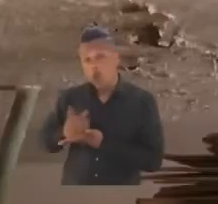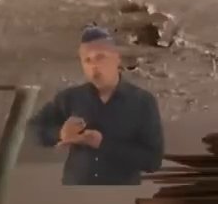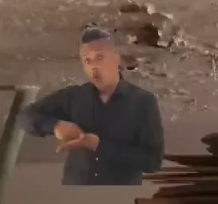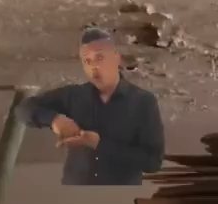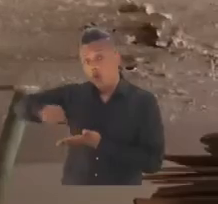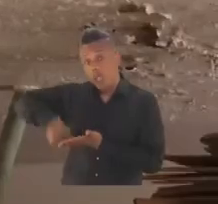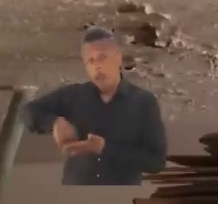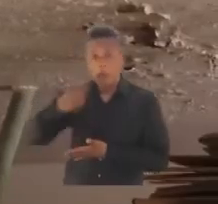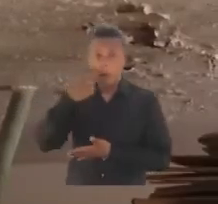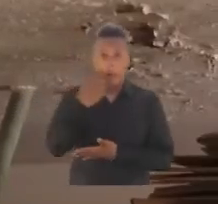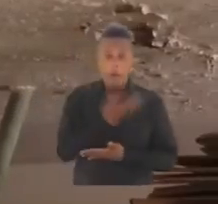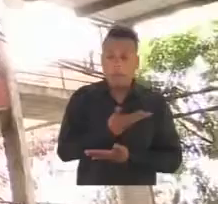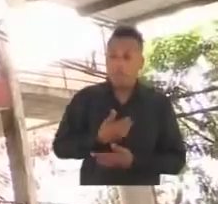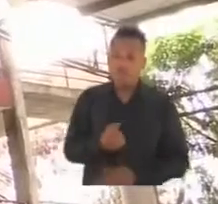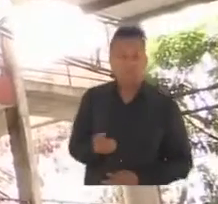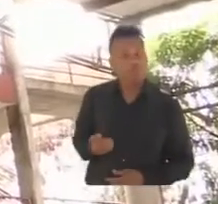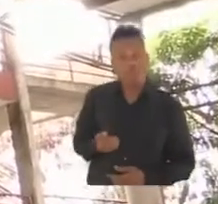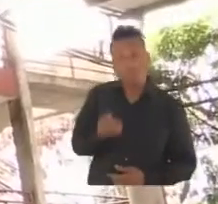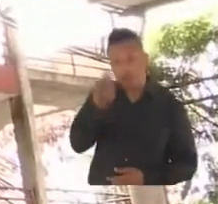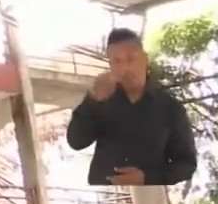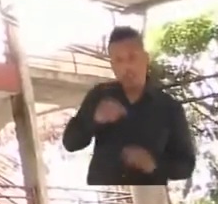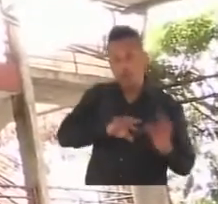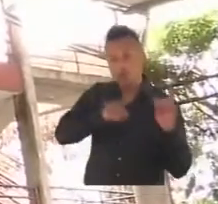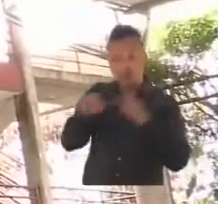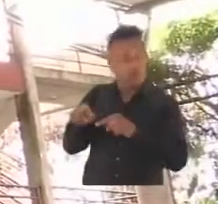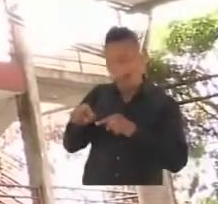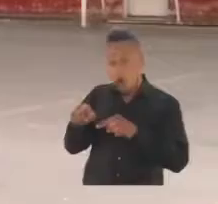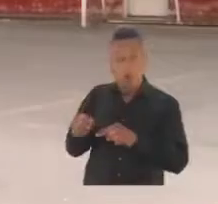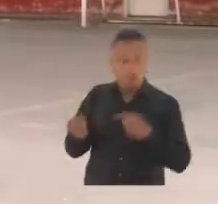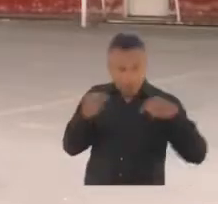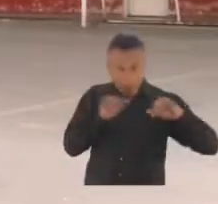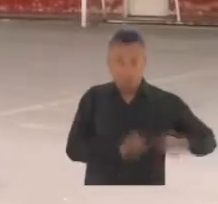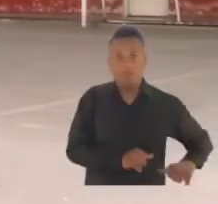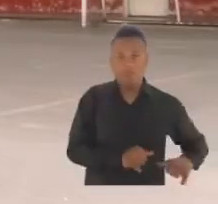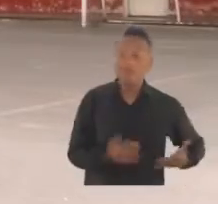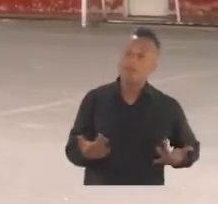de familia no enviarán a sus hijos hasta que se arreglen los daños del colegio.